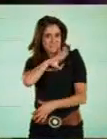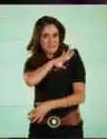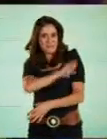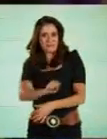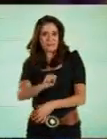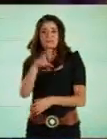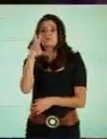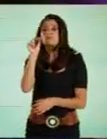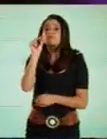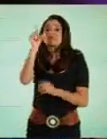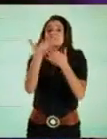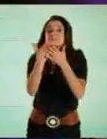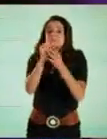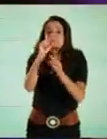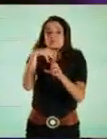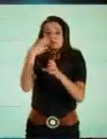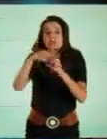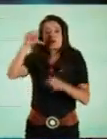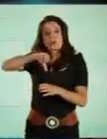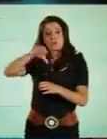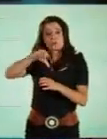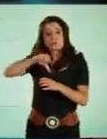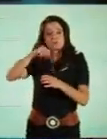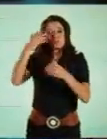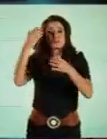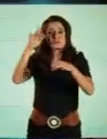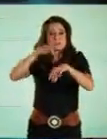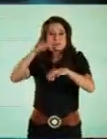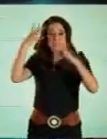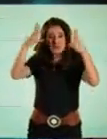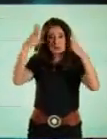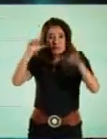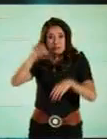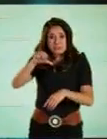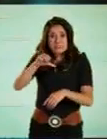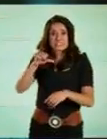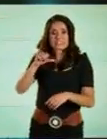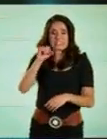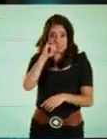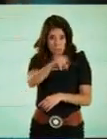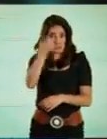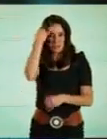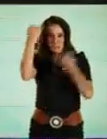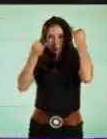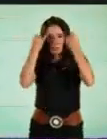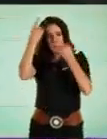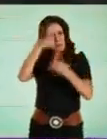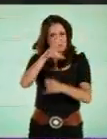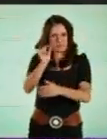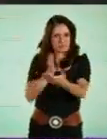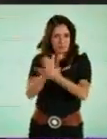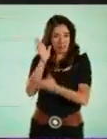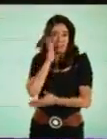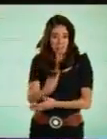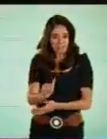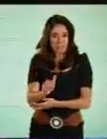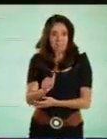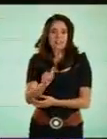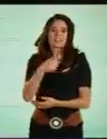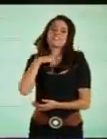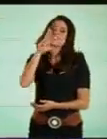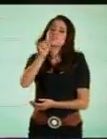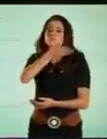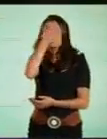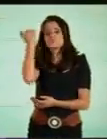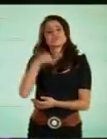¿Favorita? No, hoy toca boli. Oh, sí. ¿Te inventarás algo para no entrar? Es que no